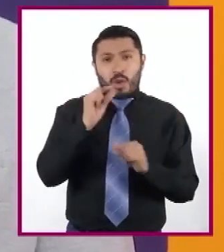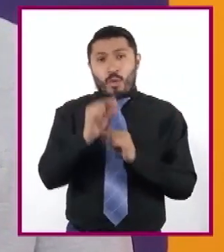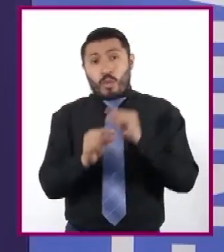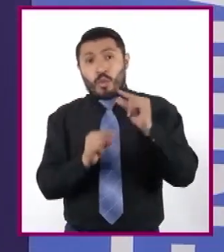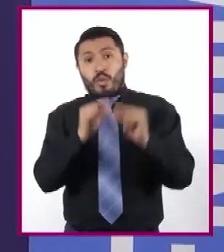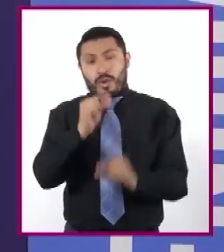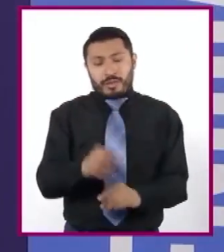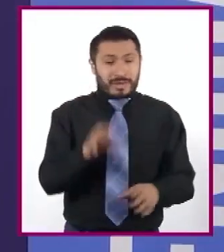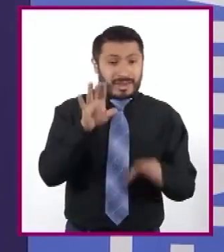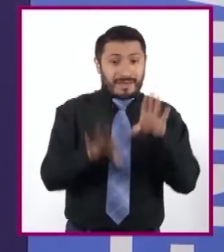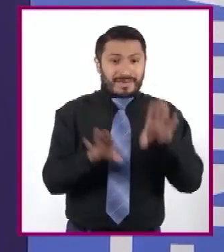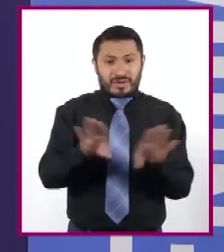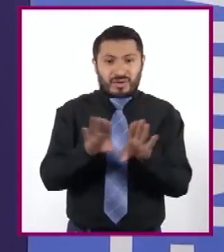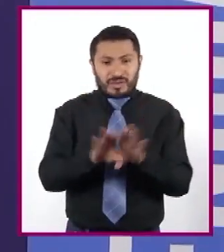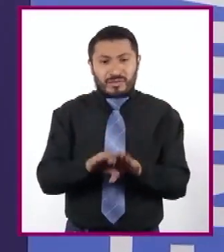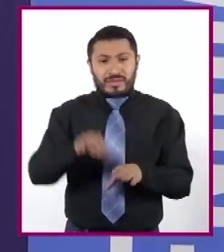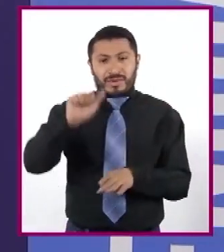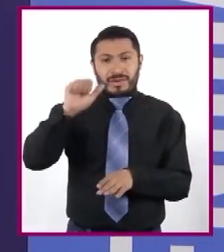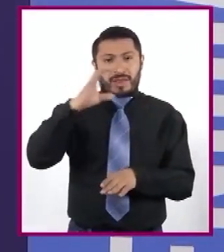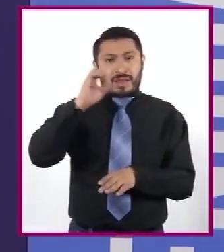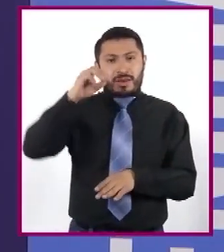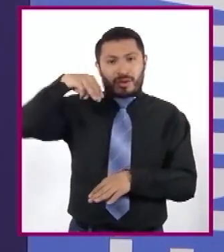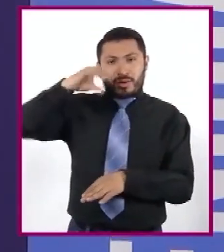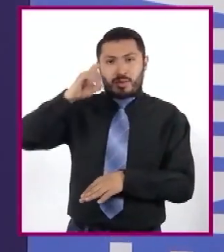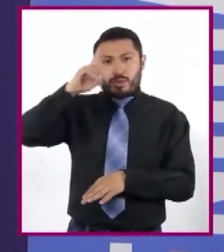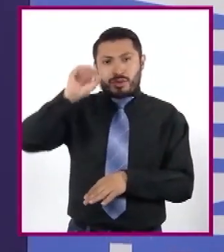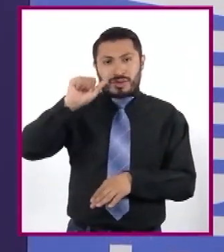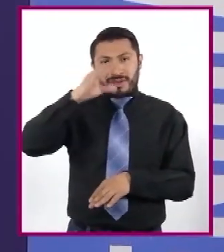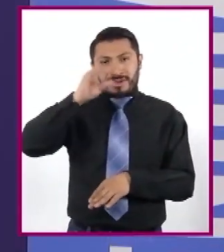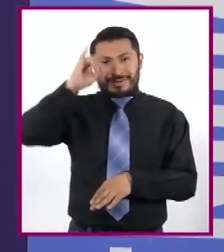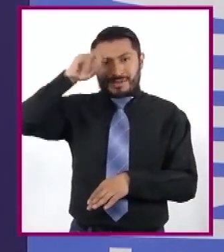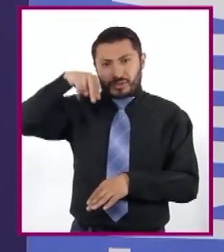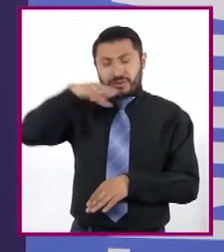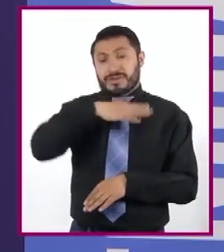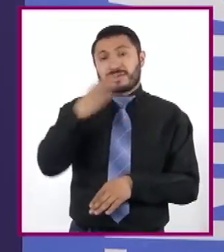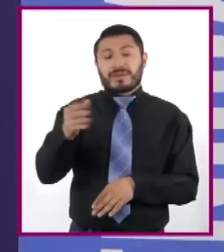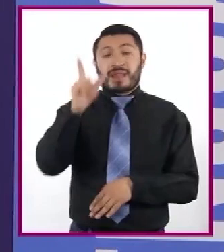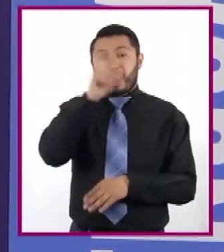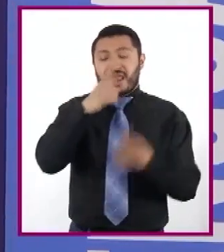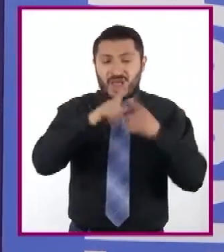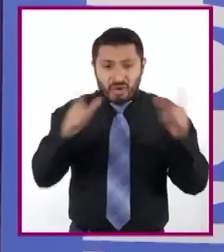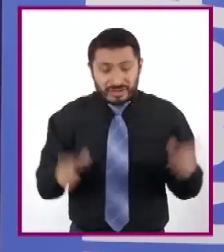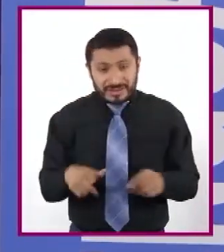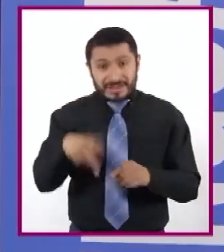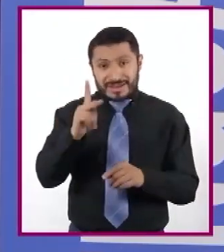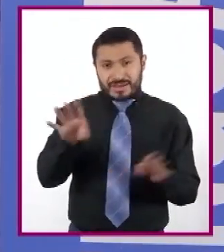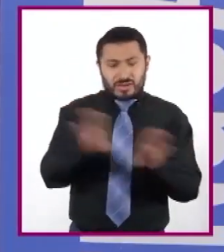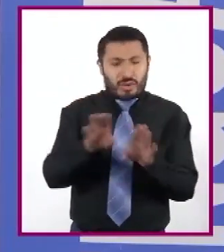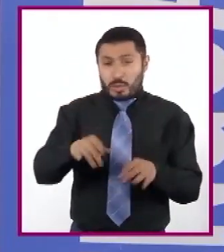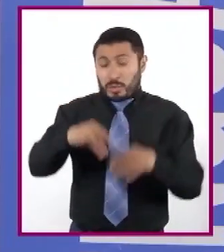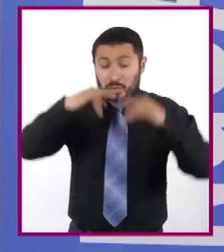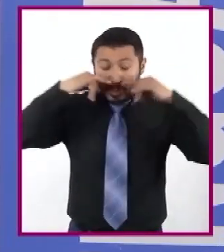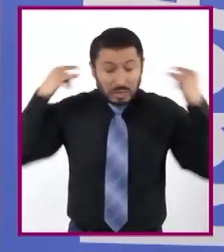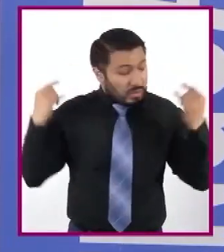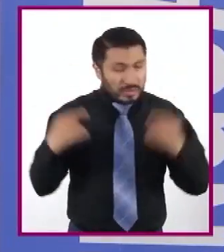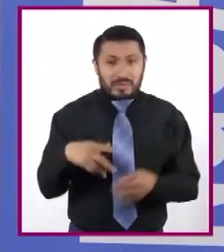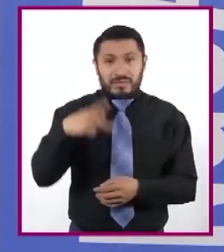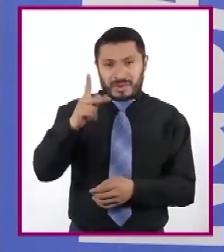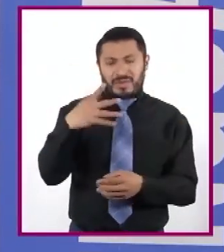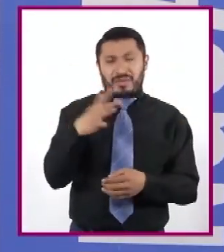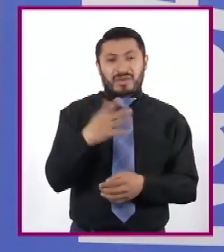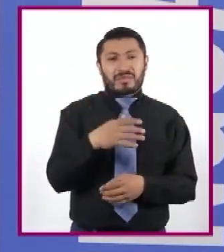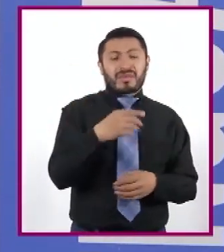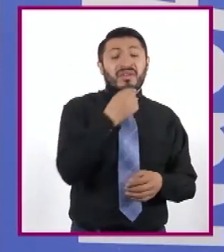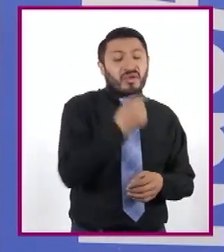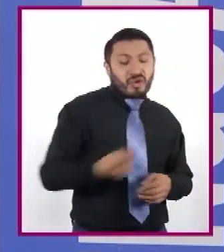general inconsciente que se llama acomodación lingüística, que es más fácil que ocurra entre la niñez y los 14 años.